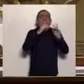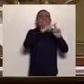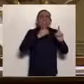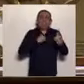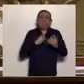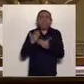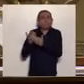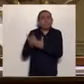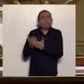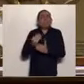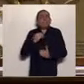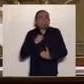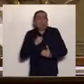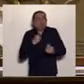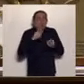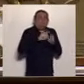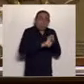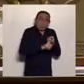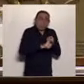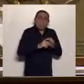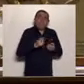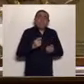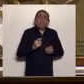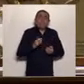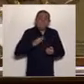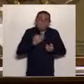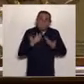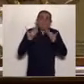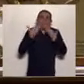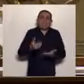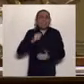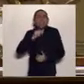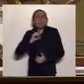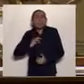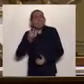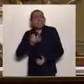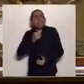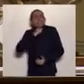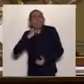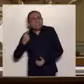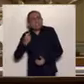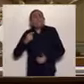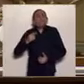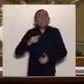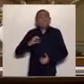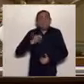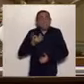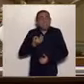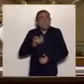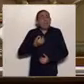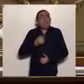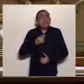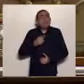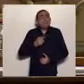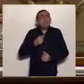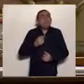Católica, vocaciones matrimoniales, a la vida consagrada, vida sacerdotal, vida misionera y los